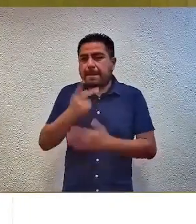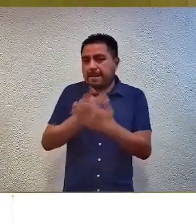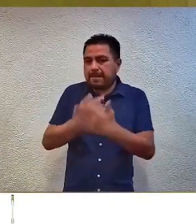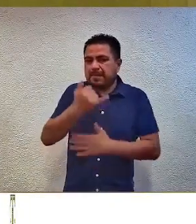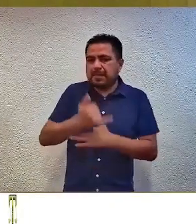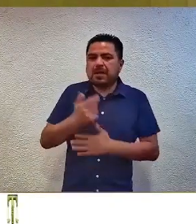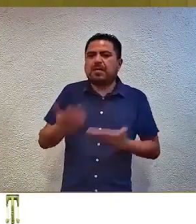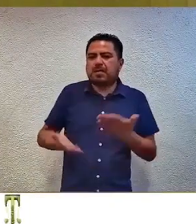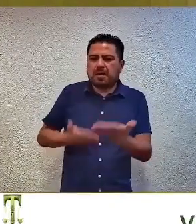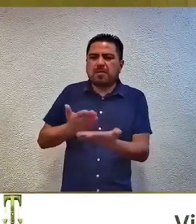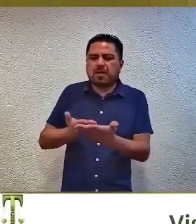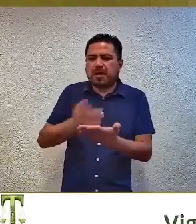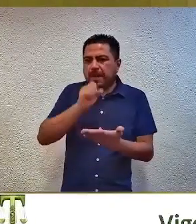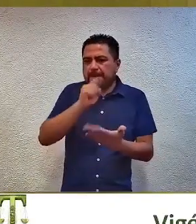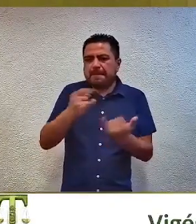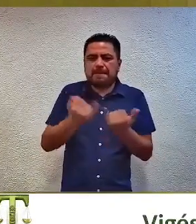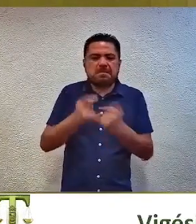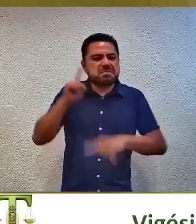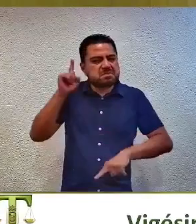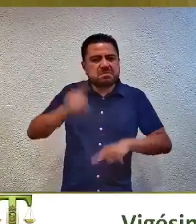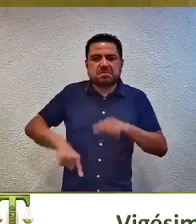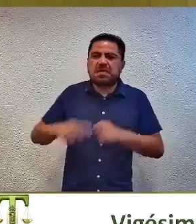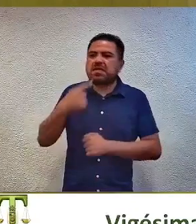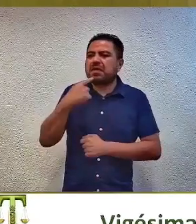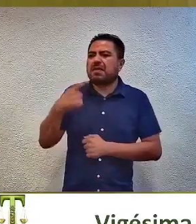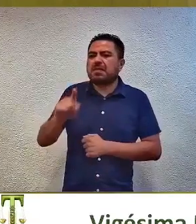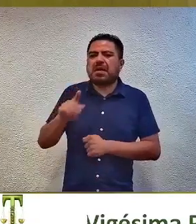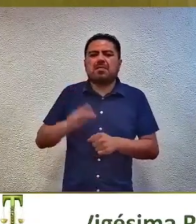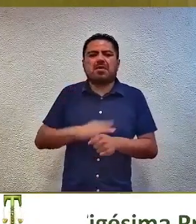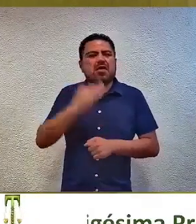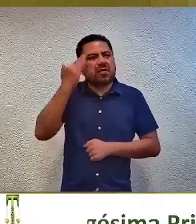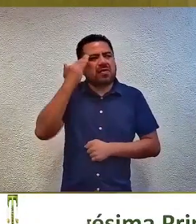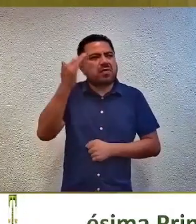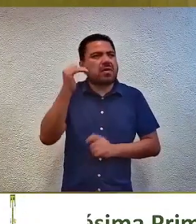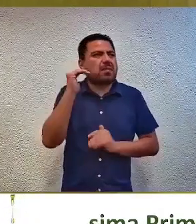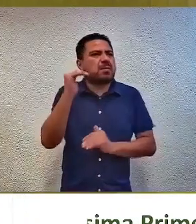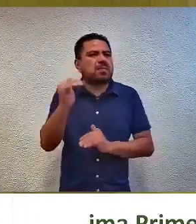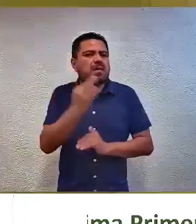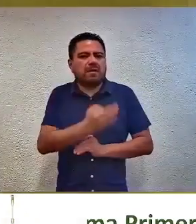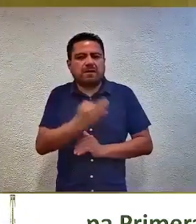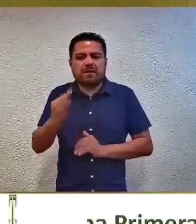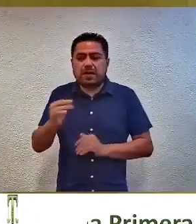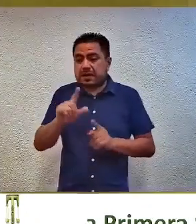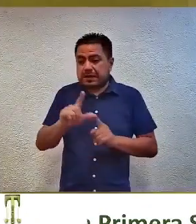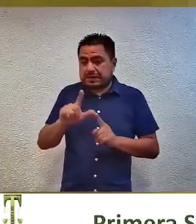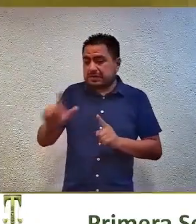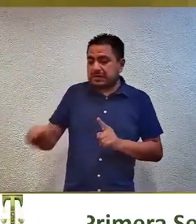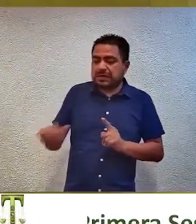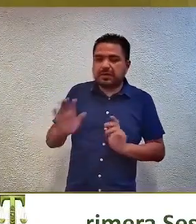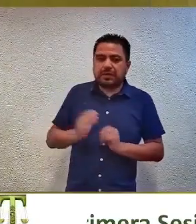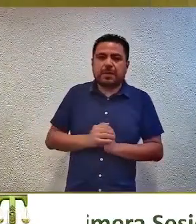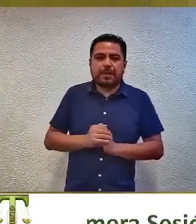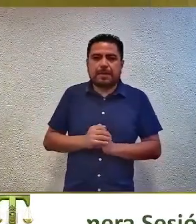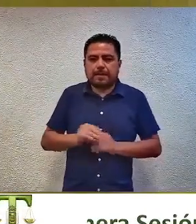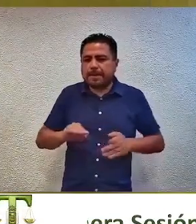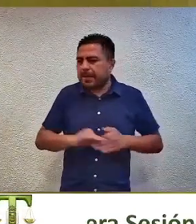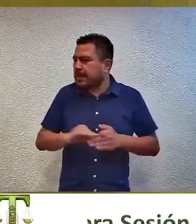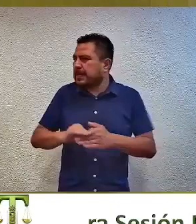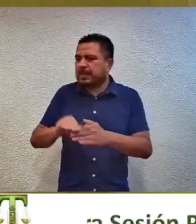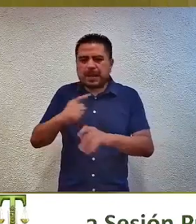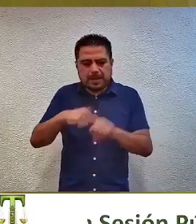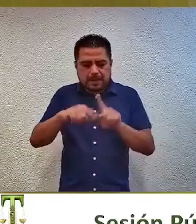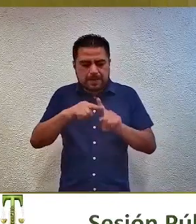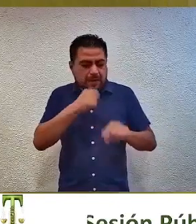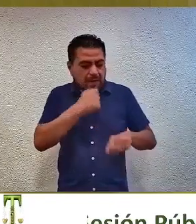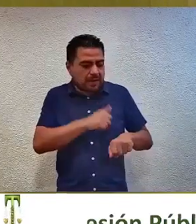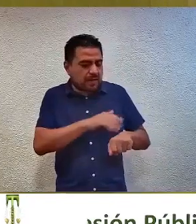se propone de igual forma el desechamiento de la demanda por su extemporaneidad. Lo anterior, derivado de que, de las constancias que obran en el sumario, se